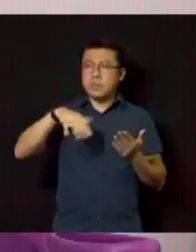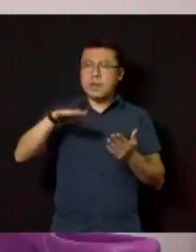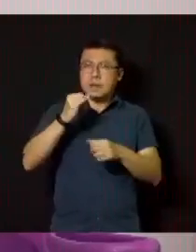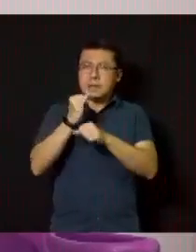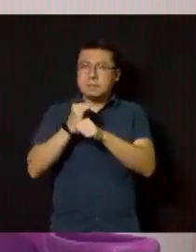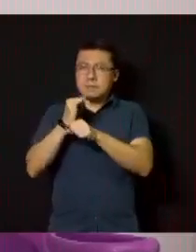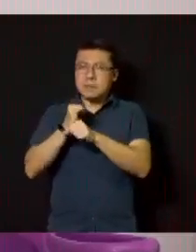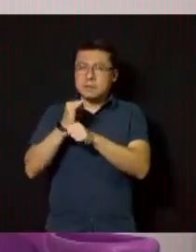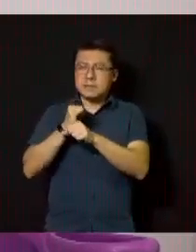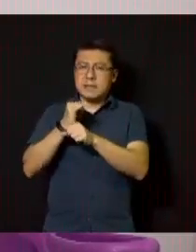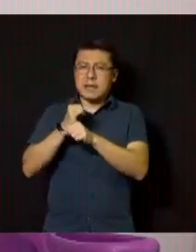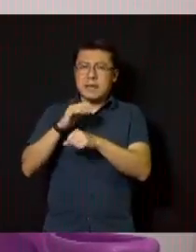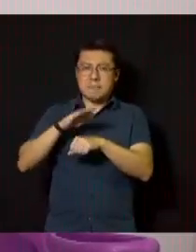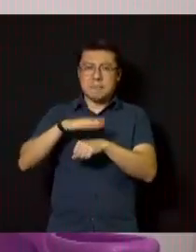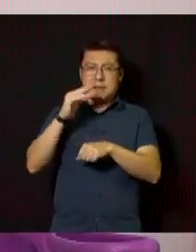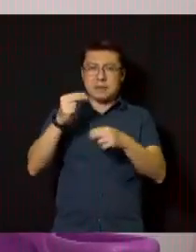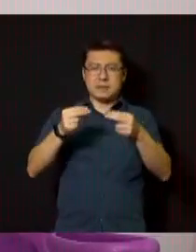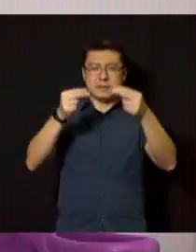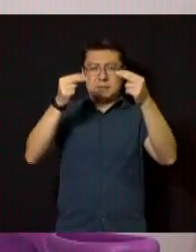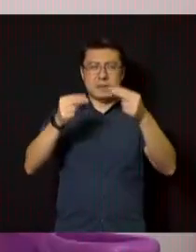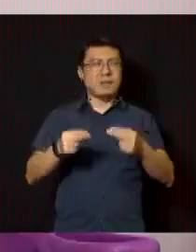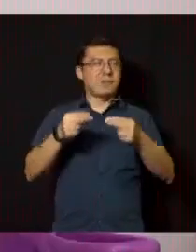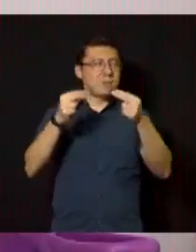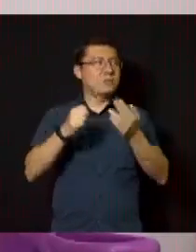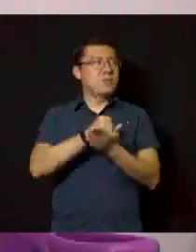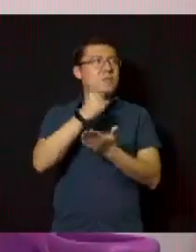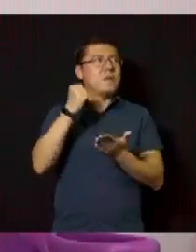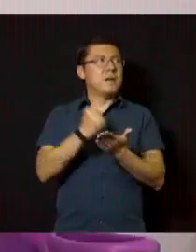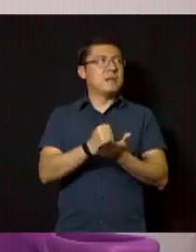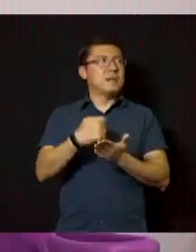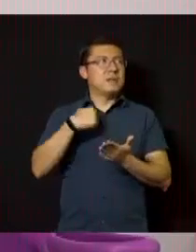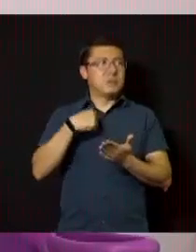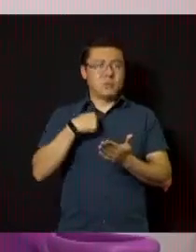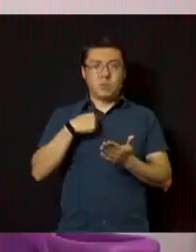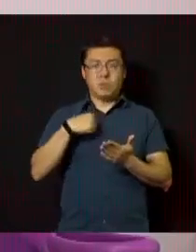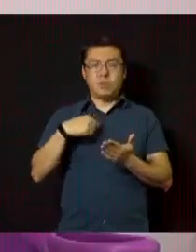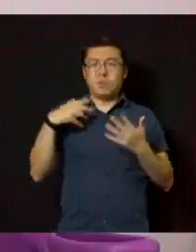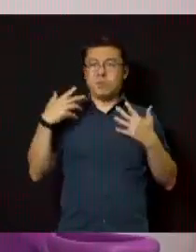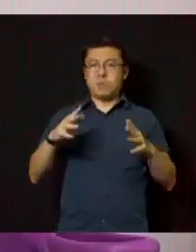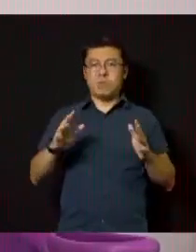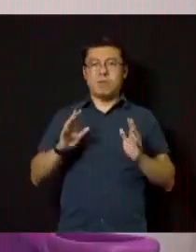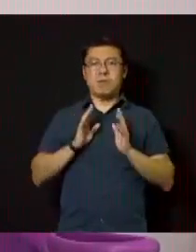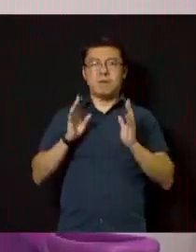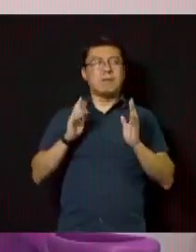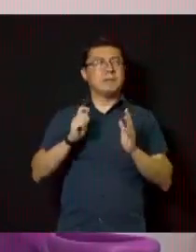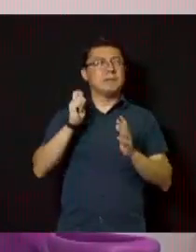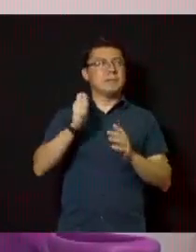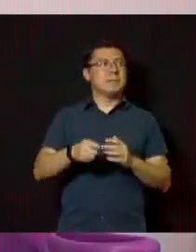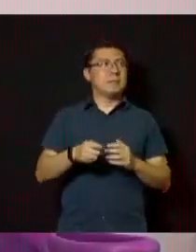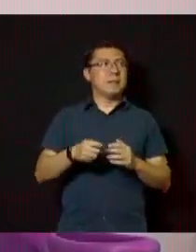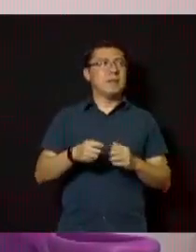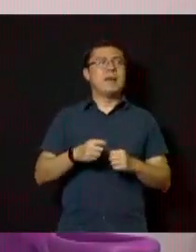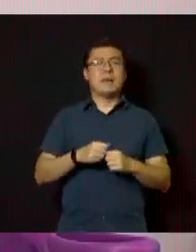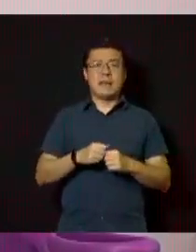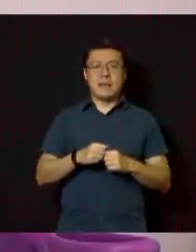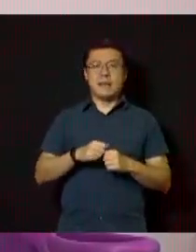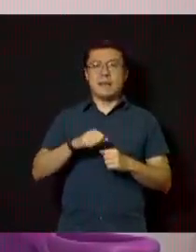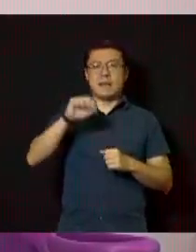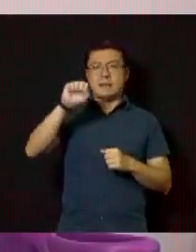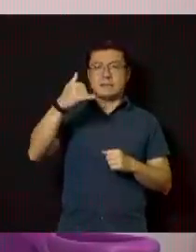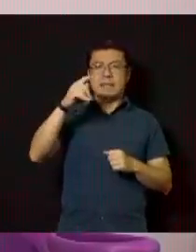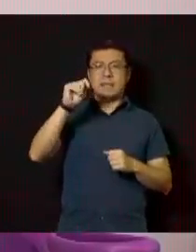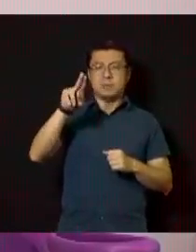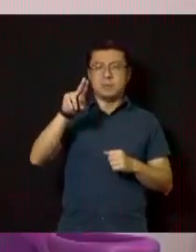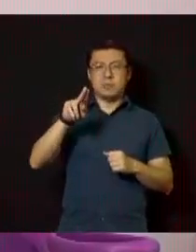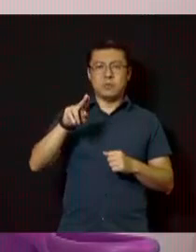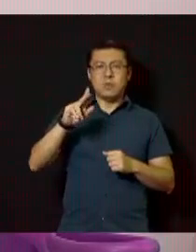a desarrollar mi negocio con la marca, pues empiezo a encontrarme con cosas maravillosas. Una de ellas, la primera, es la filosofía que tiene nuestra marca. Imagínate